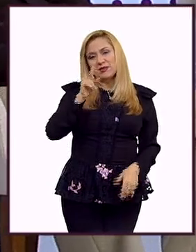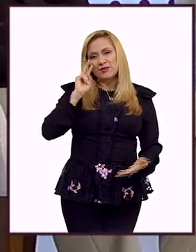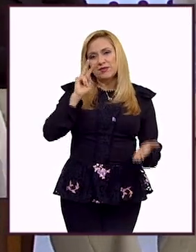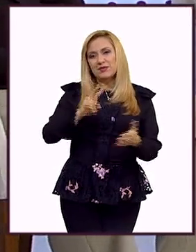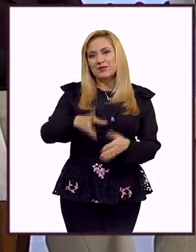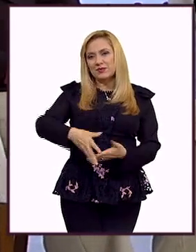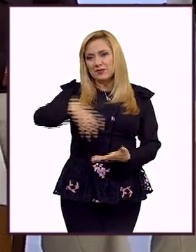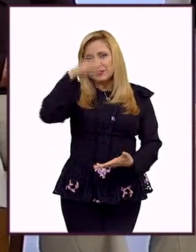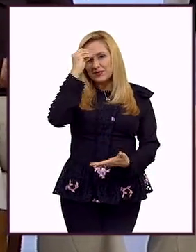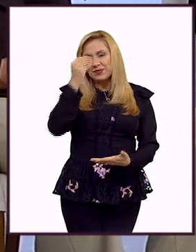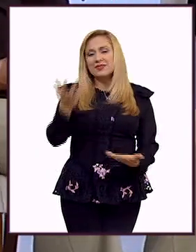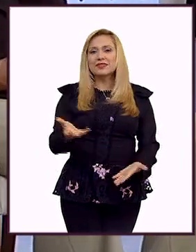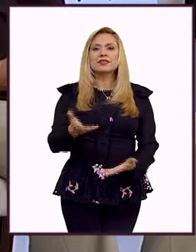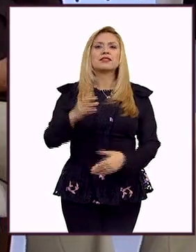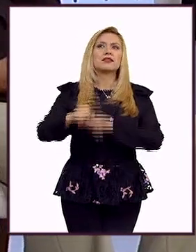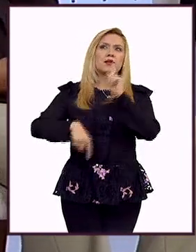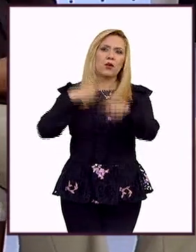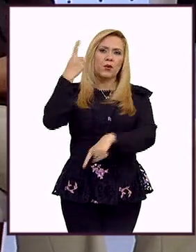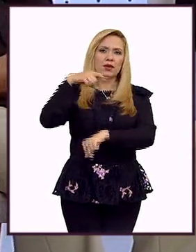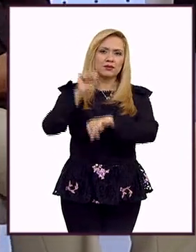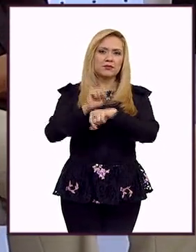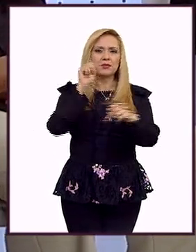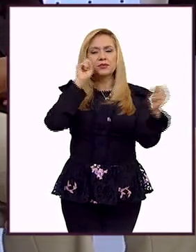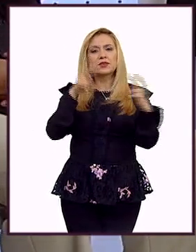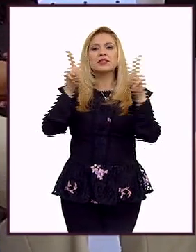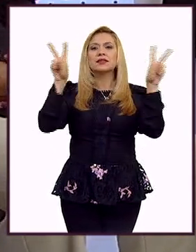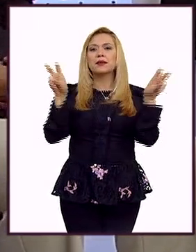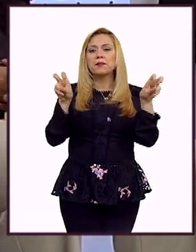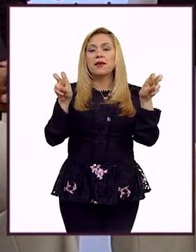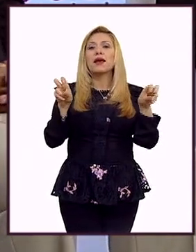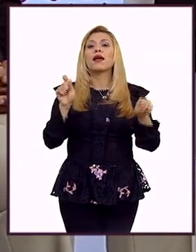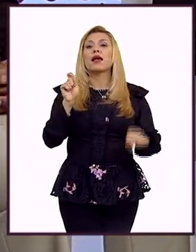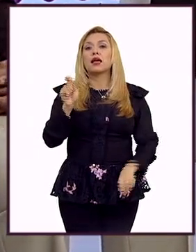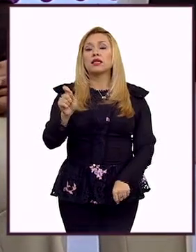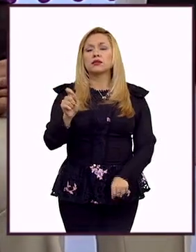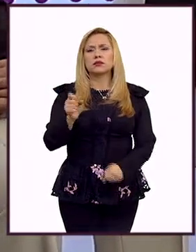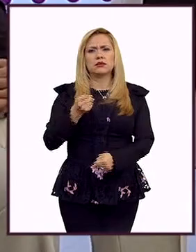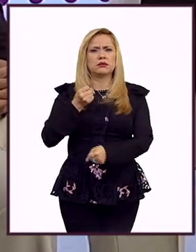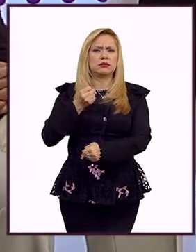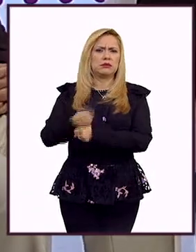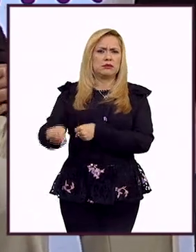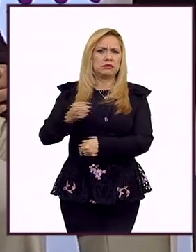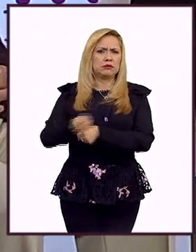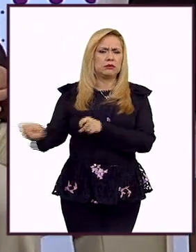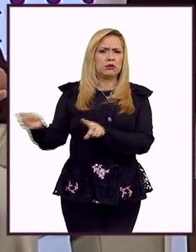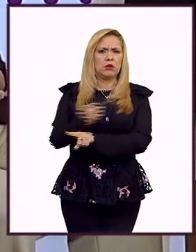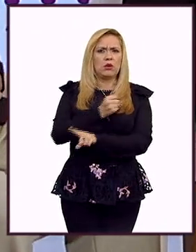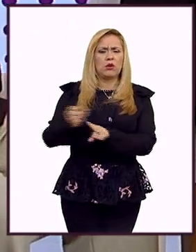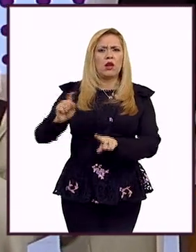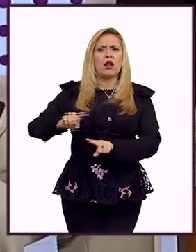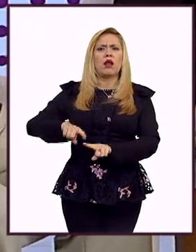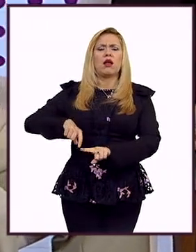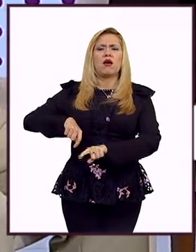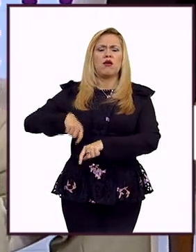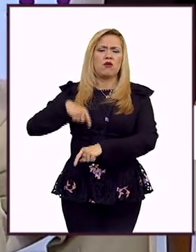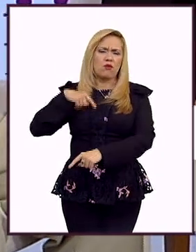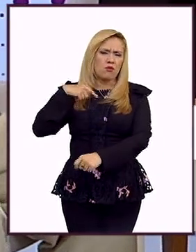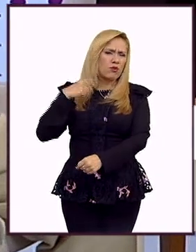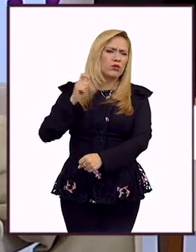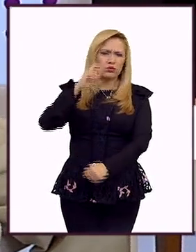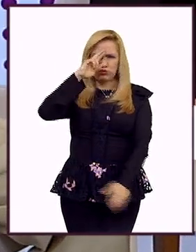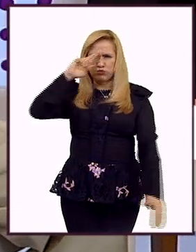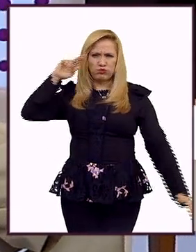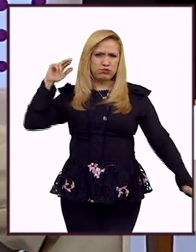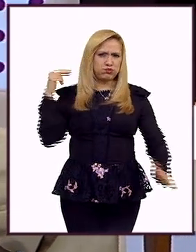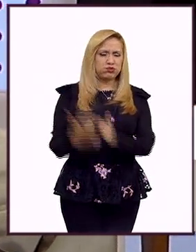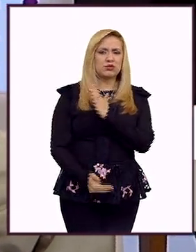de televisión, y los esperamos en la próxima semana con el tema sobre el delito de tortura y la violación que consiste de derechos humanos